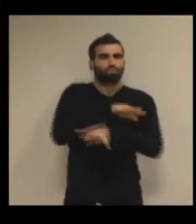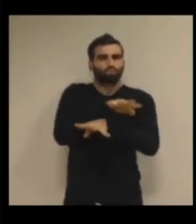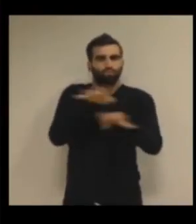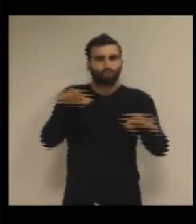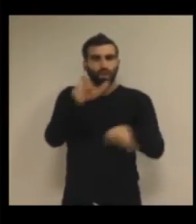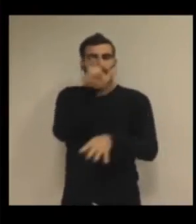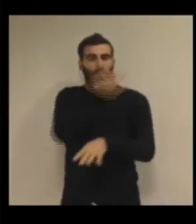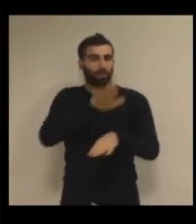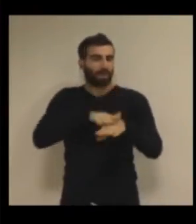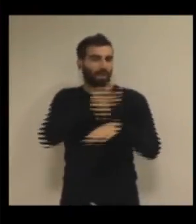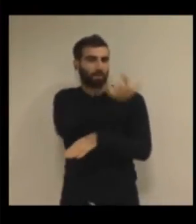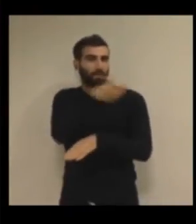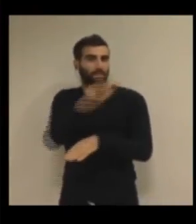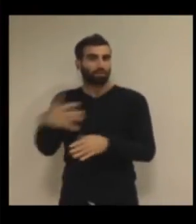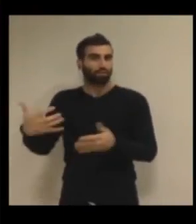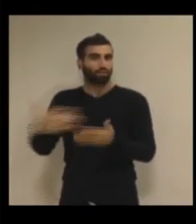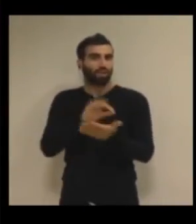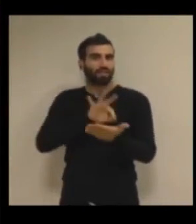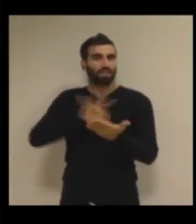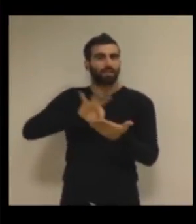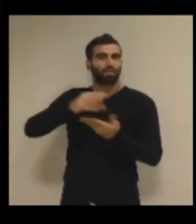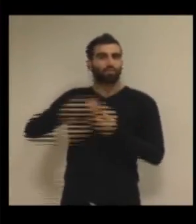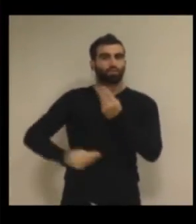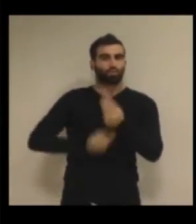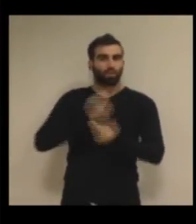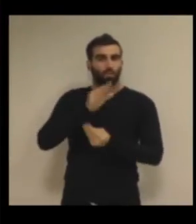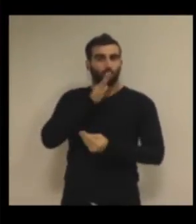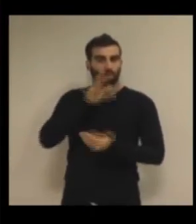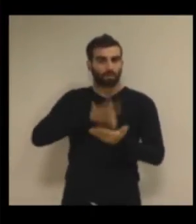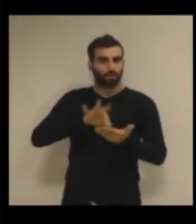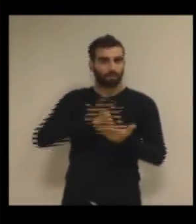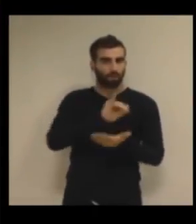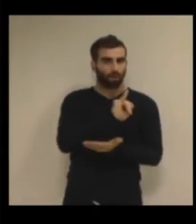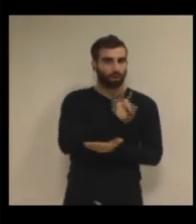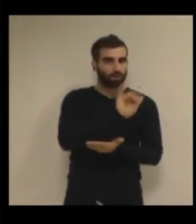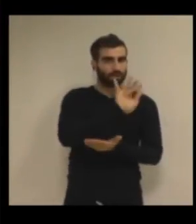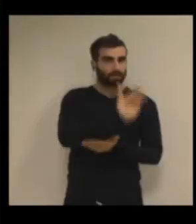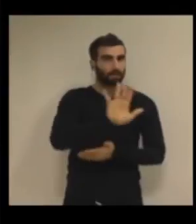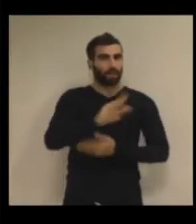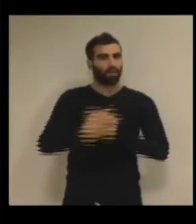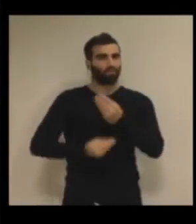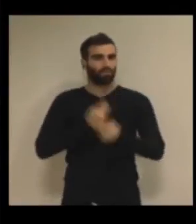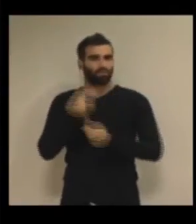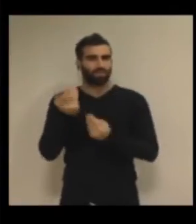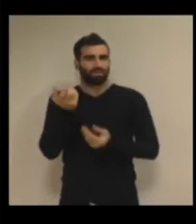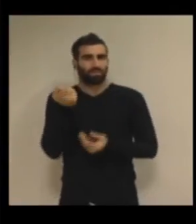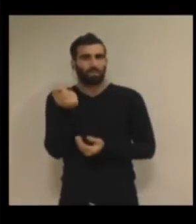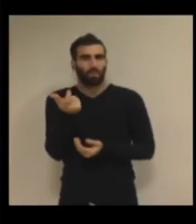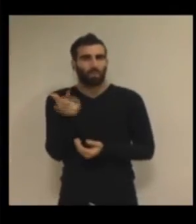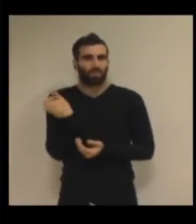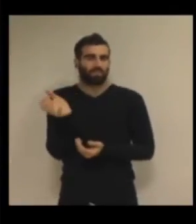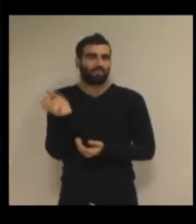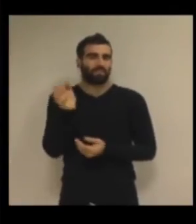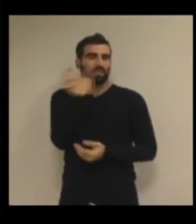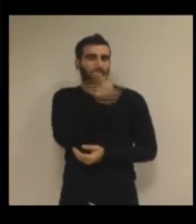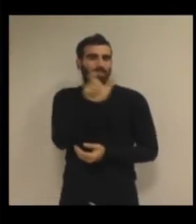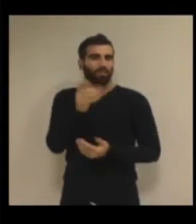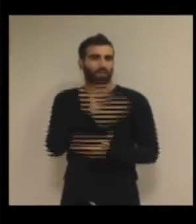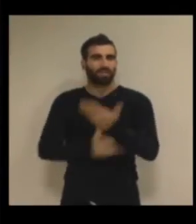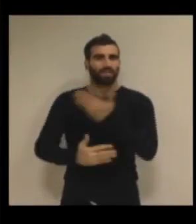servicios. Porque están ahí, pero no se están utilizando tal vez como deberían, y menos aún por las personas con